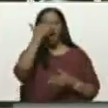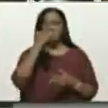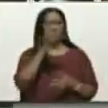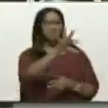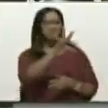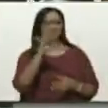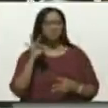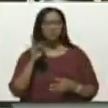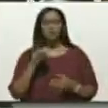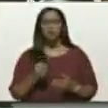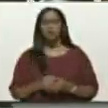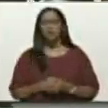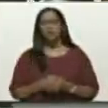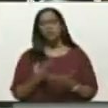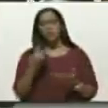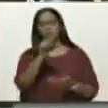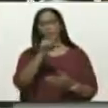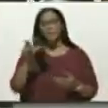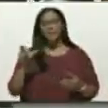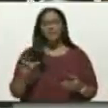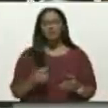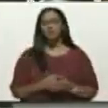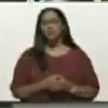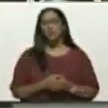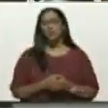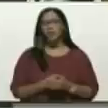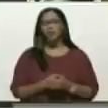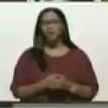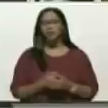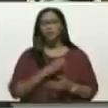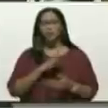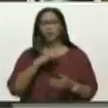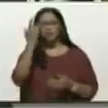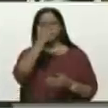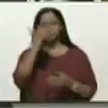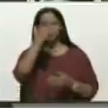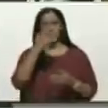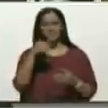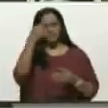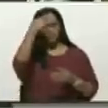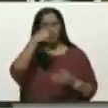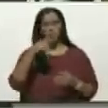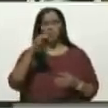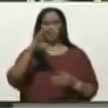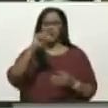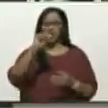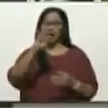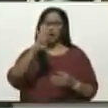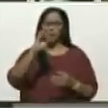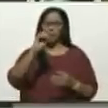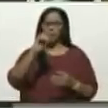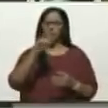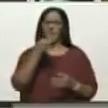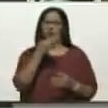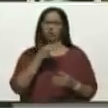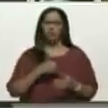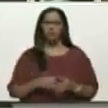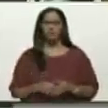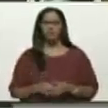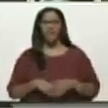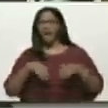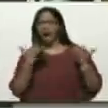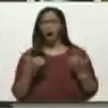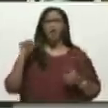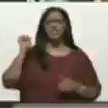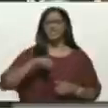las autoridades de Cabo Verde. Bueno, y se desató la polémica. No, que ahí va, que ahora sí